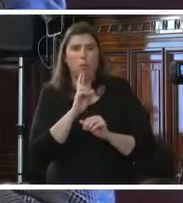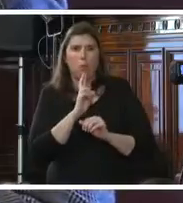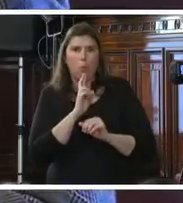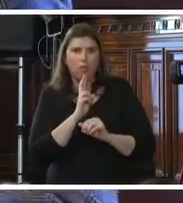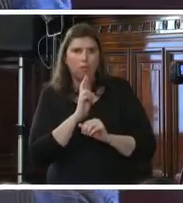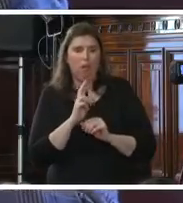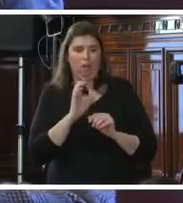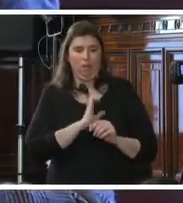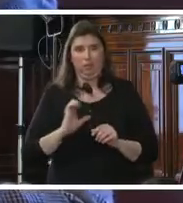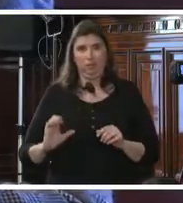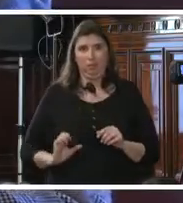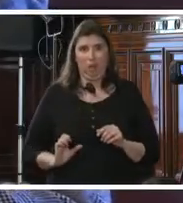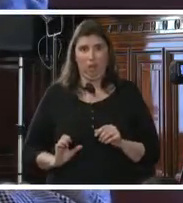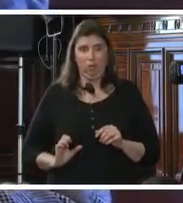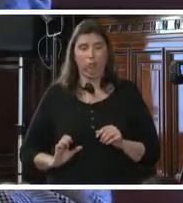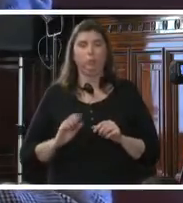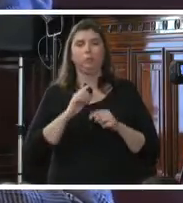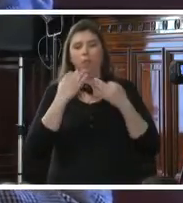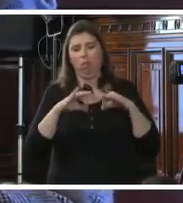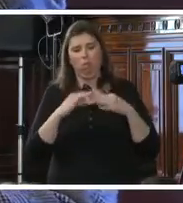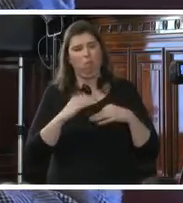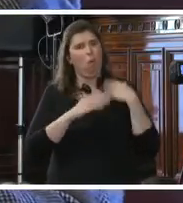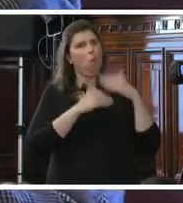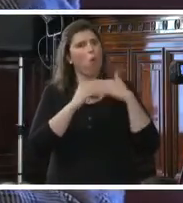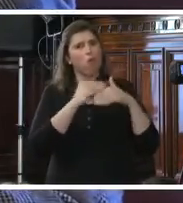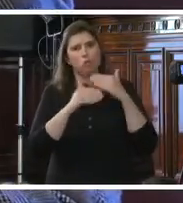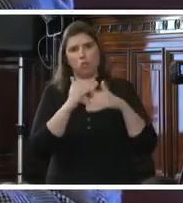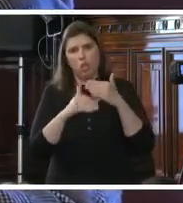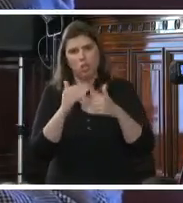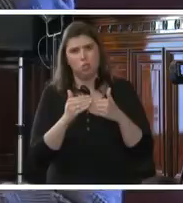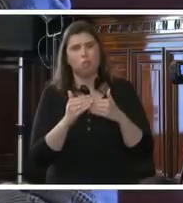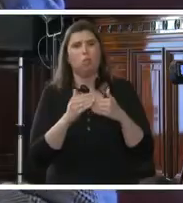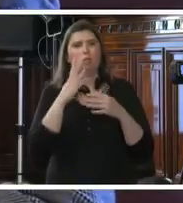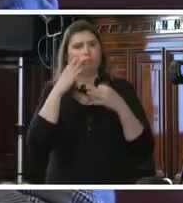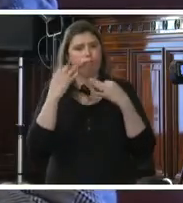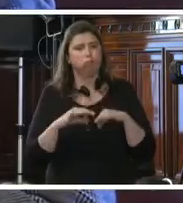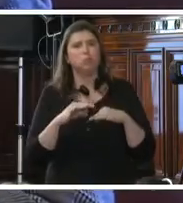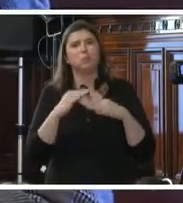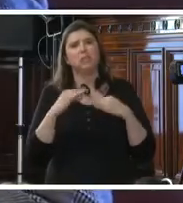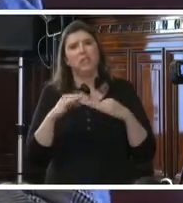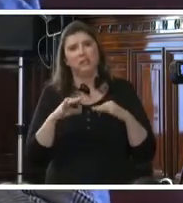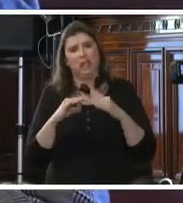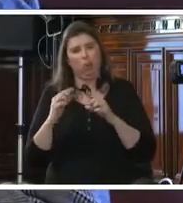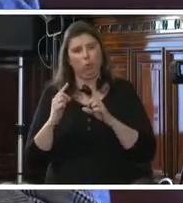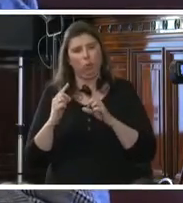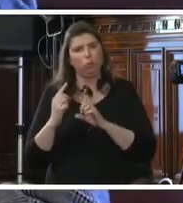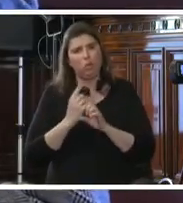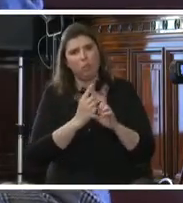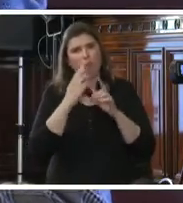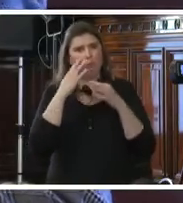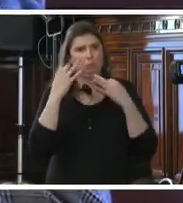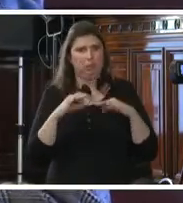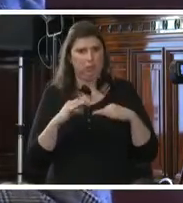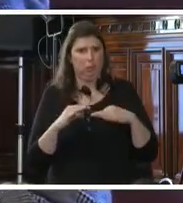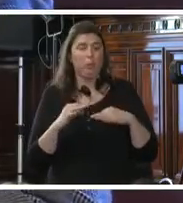Estado, ¿no? Desde el debido proceso hasta el tema de acceso a tratamiento especializado, ¿no? Entonces, la pregunta un poco